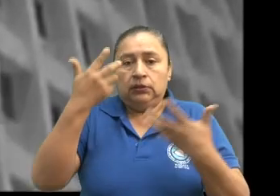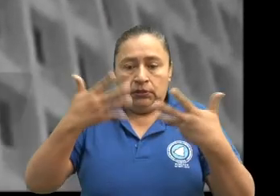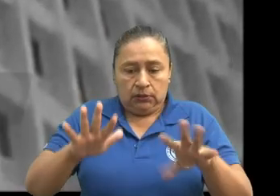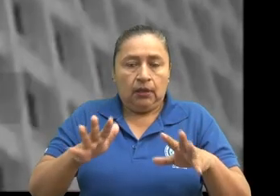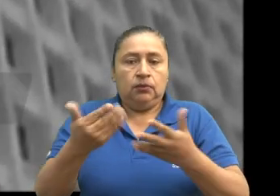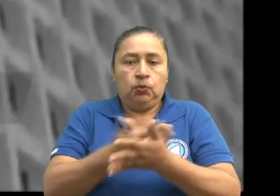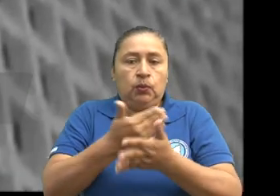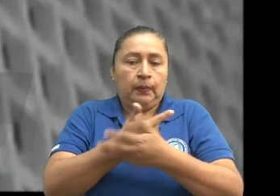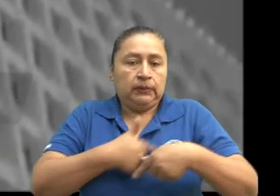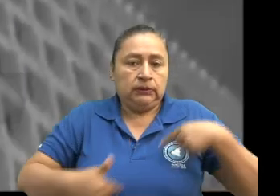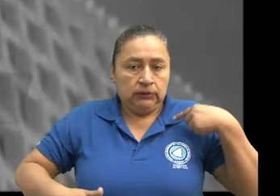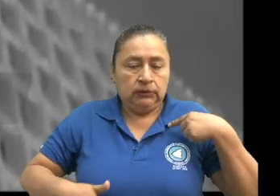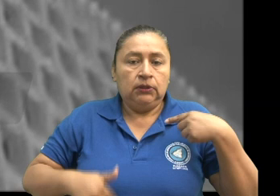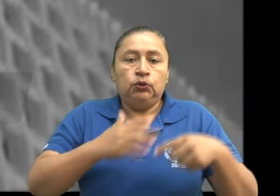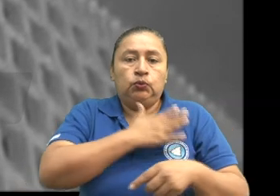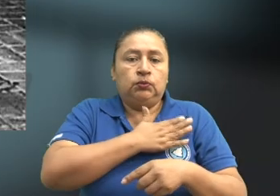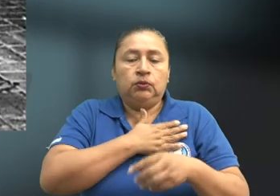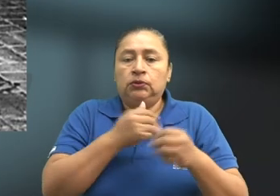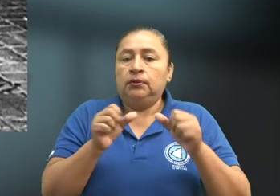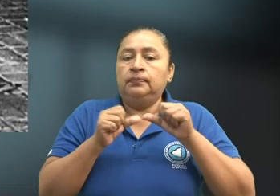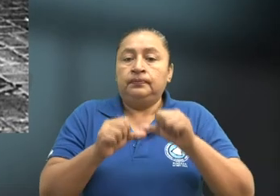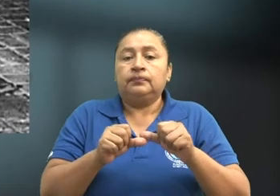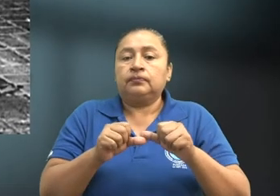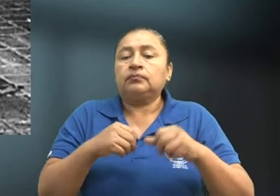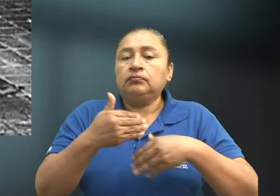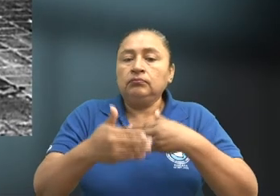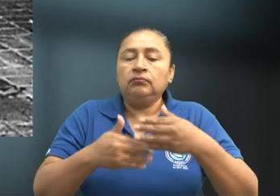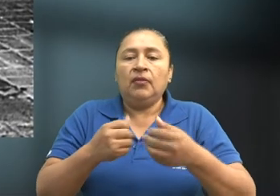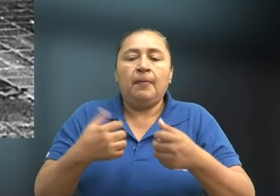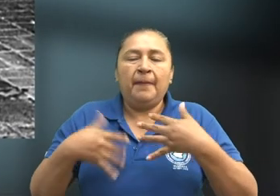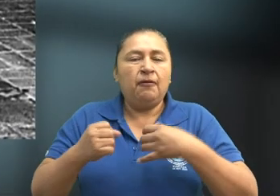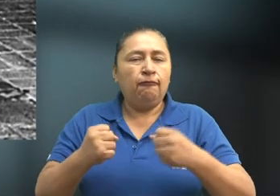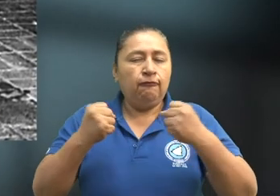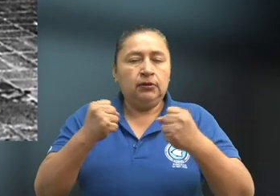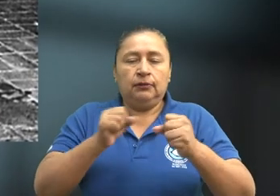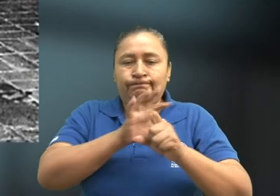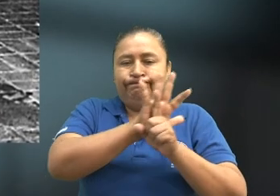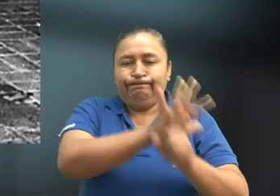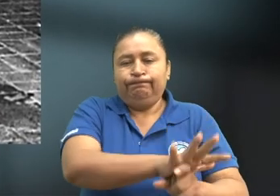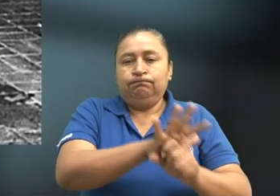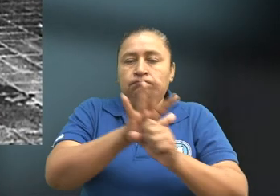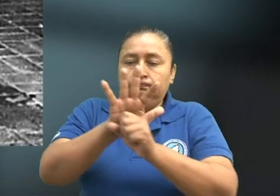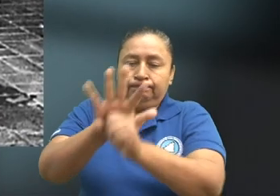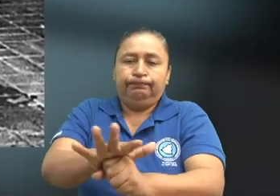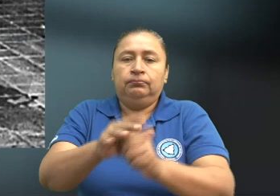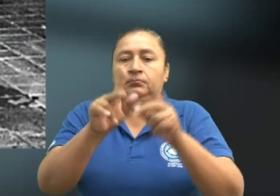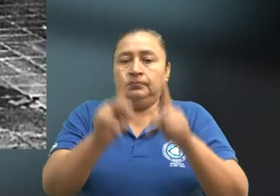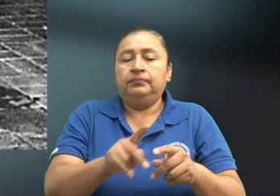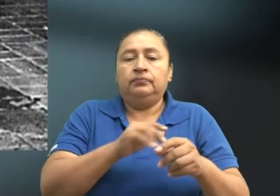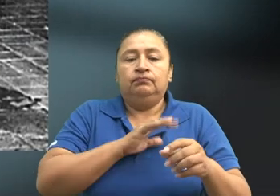ya como de nuevo presidente, Somoza pues va a consolidar su acción represiva, y en su momento también